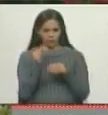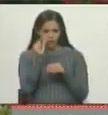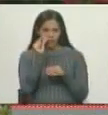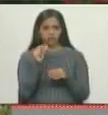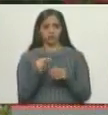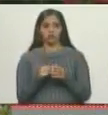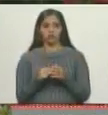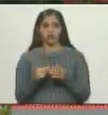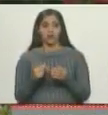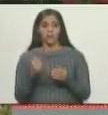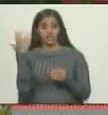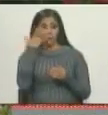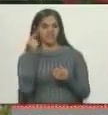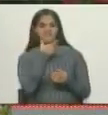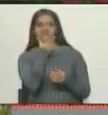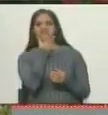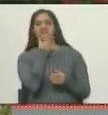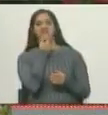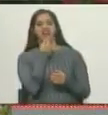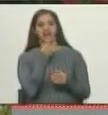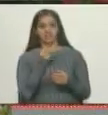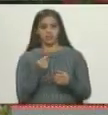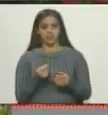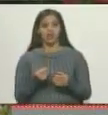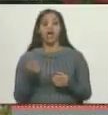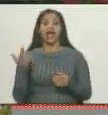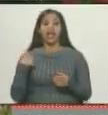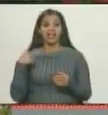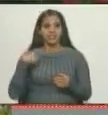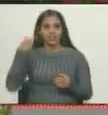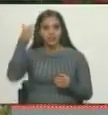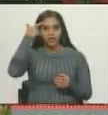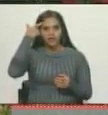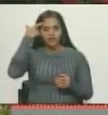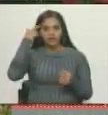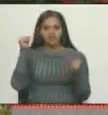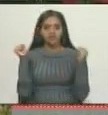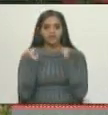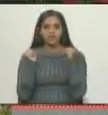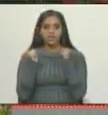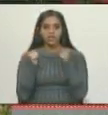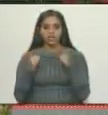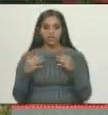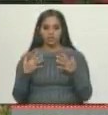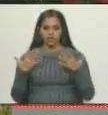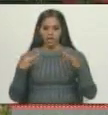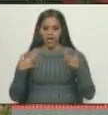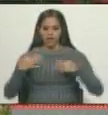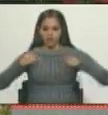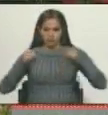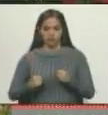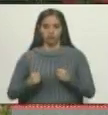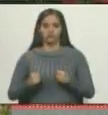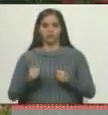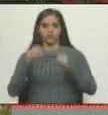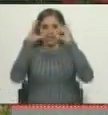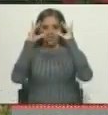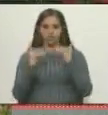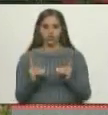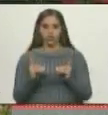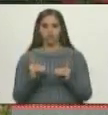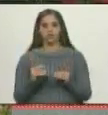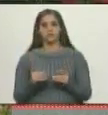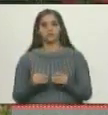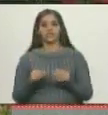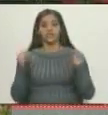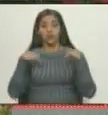Porque pareciera que es muy fácil a veces desbocarse. Hay que tener cabeza fría, nervios de acero para tomar las decisiones. Y hoy día,